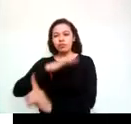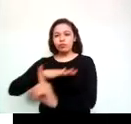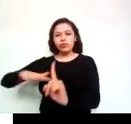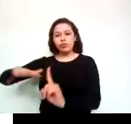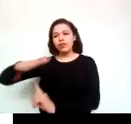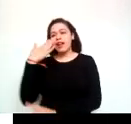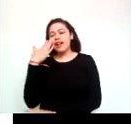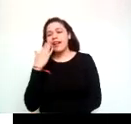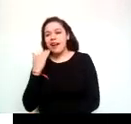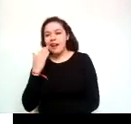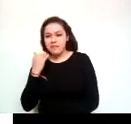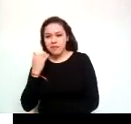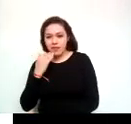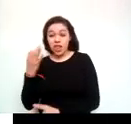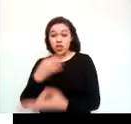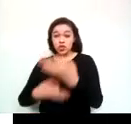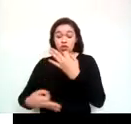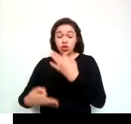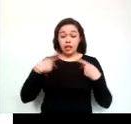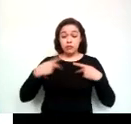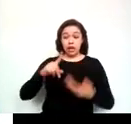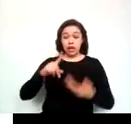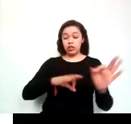se los tiene que comunicar a los trabajadores.